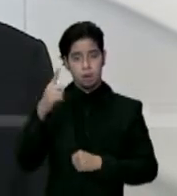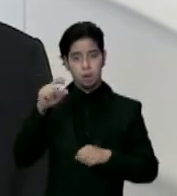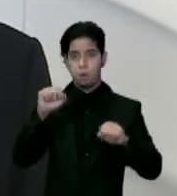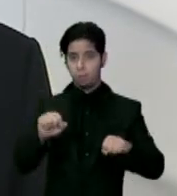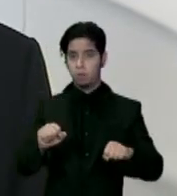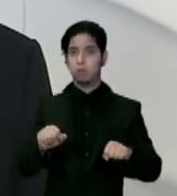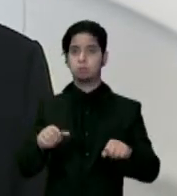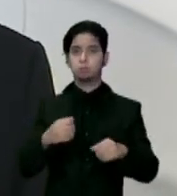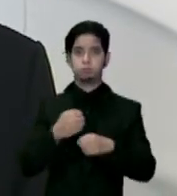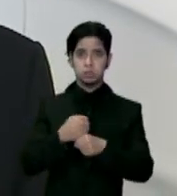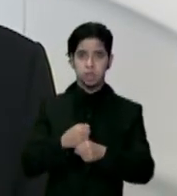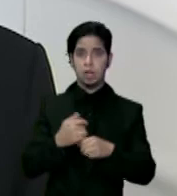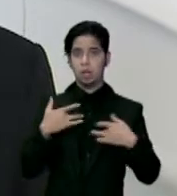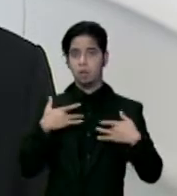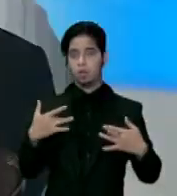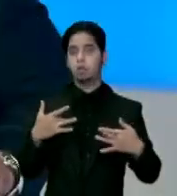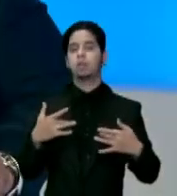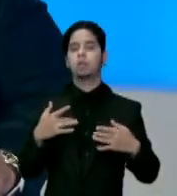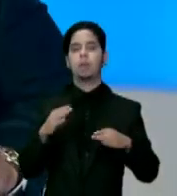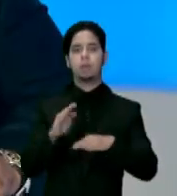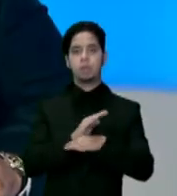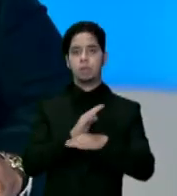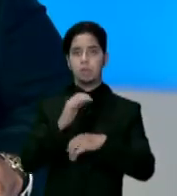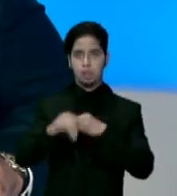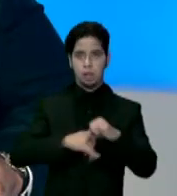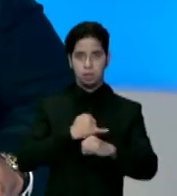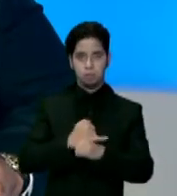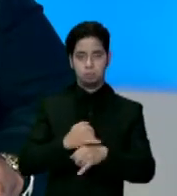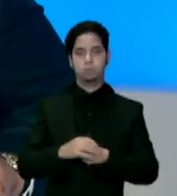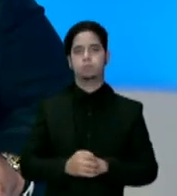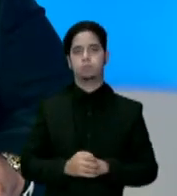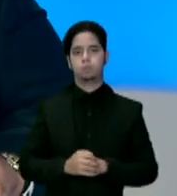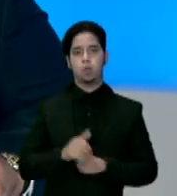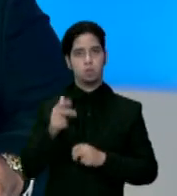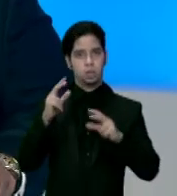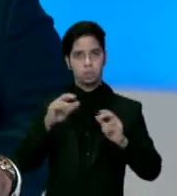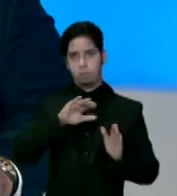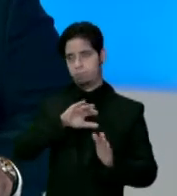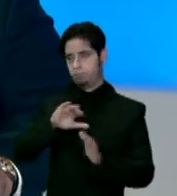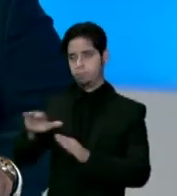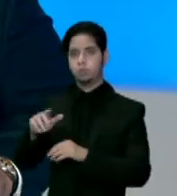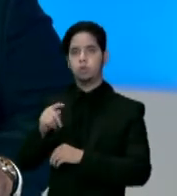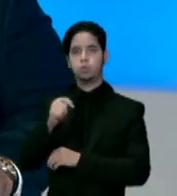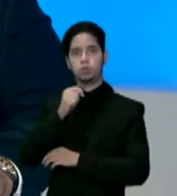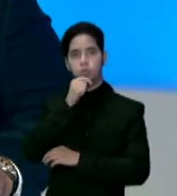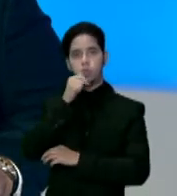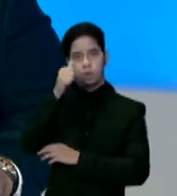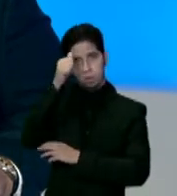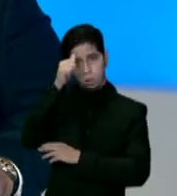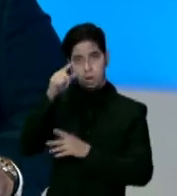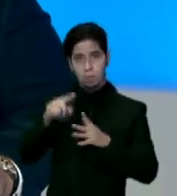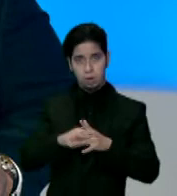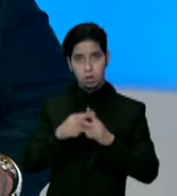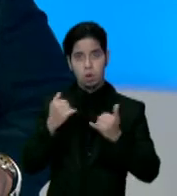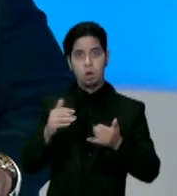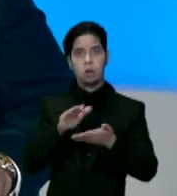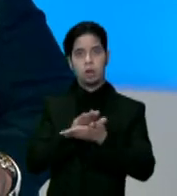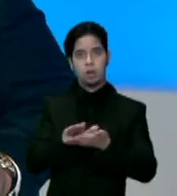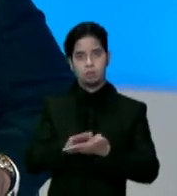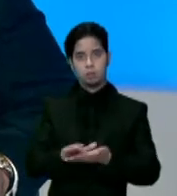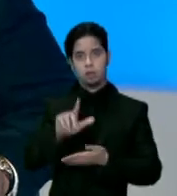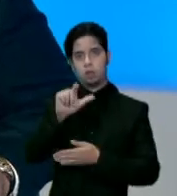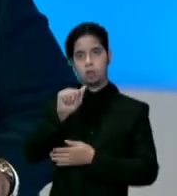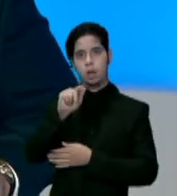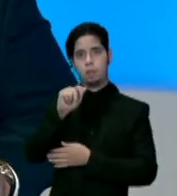eventos de comercio internacional. De otra parte, el municipio de Toalta y la Autoridad de Acueductos y Alcantarillados iniciaron hoy el dragado del Lago de la